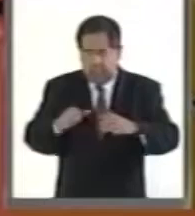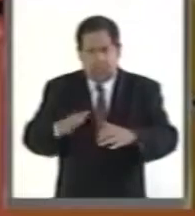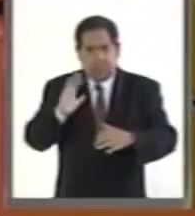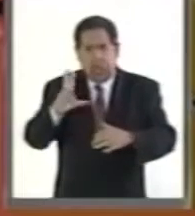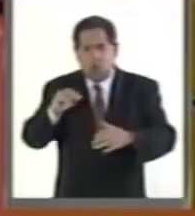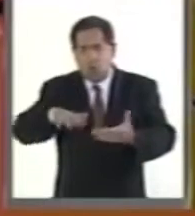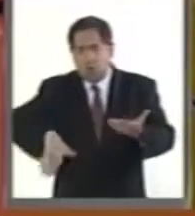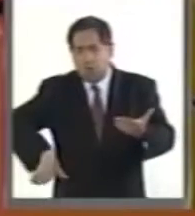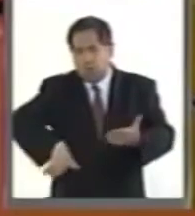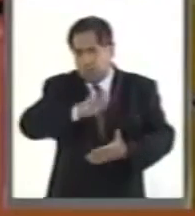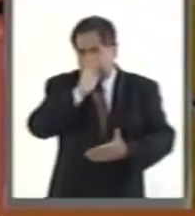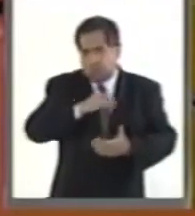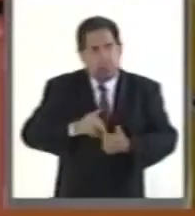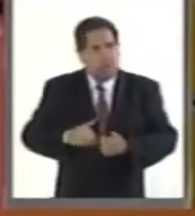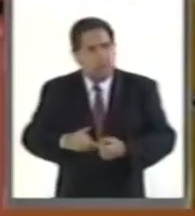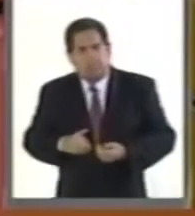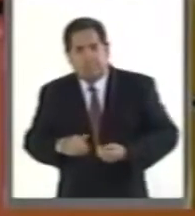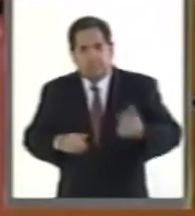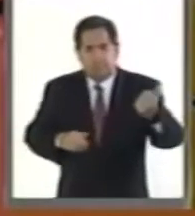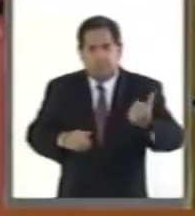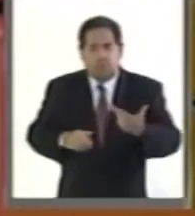destierro, ya que la persona